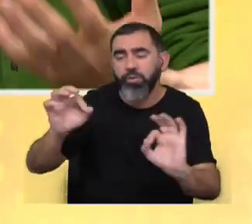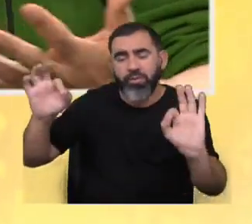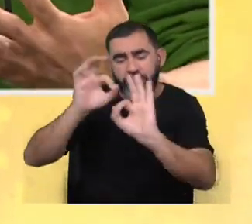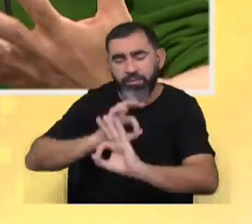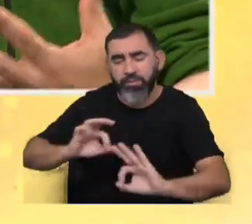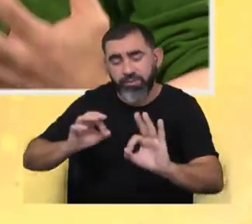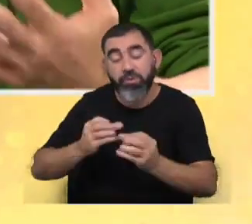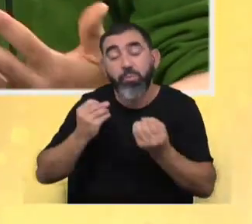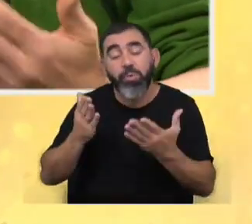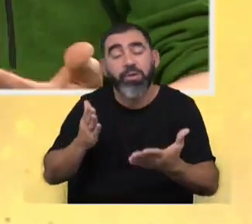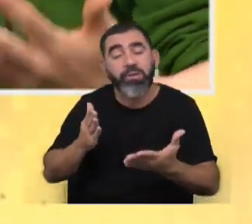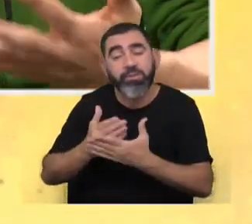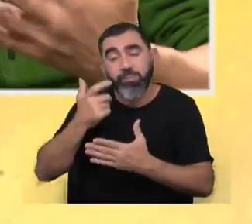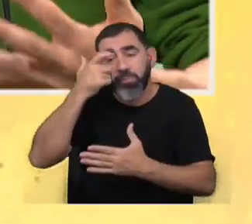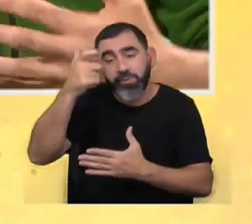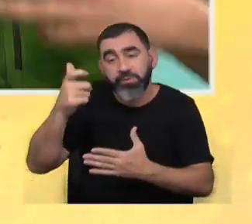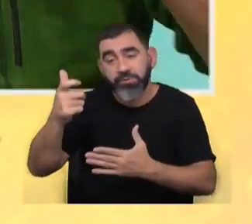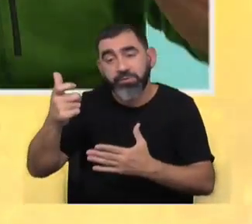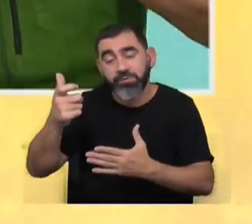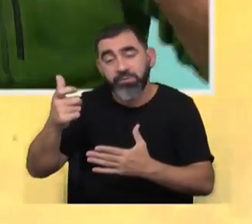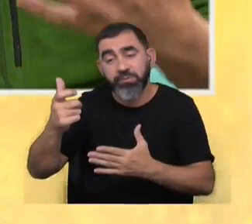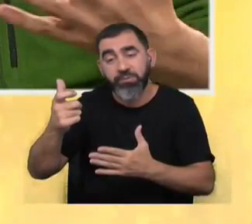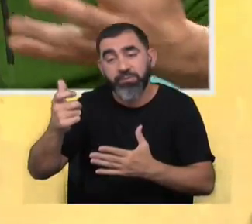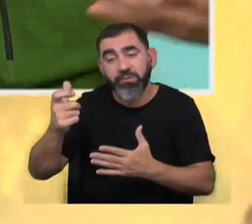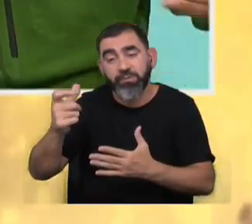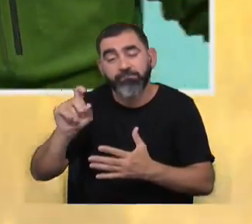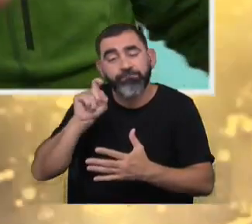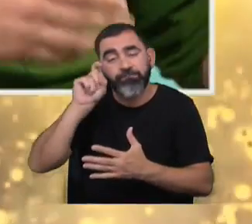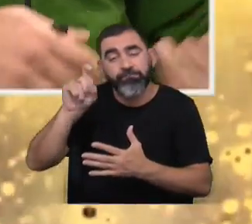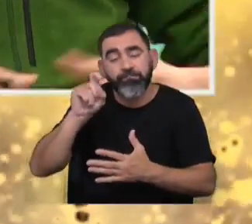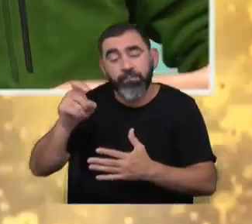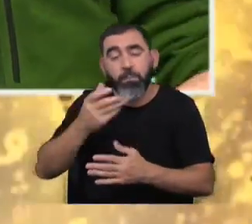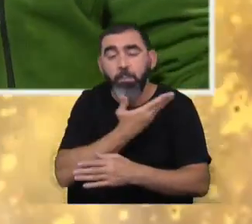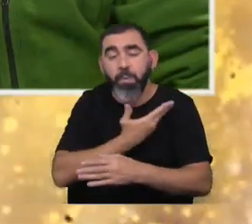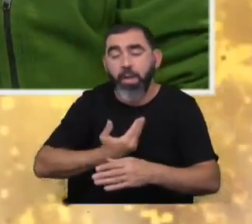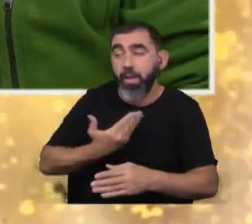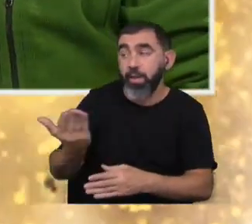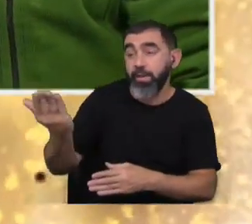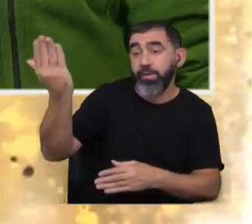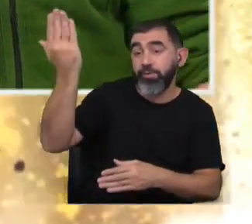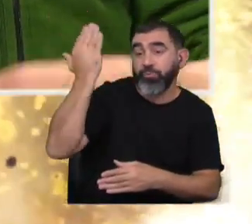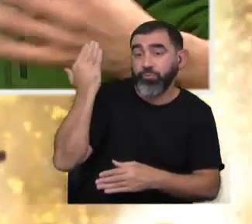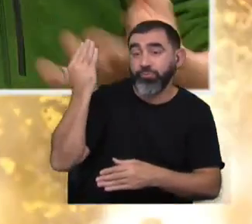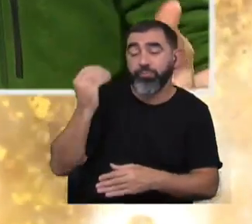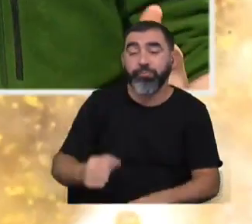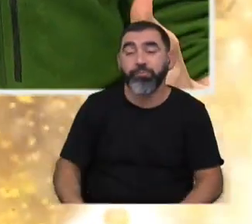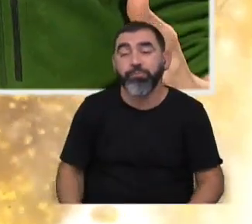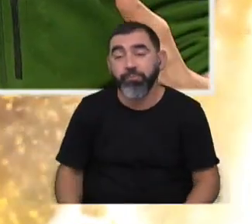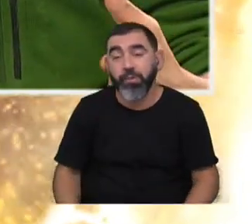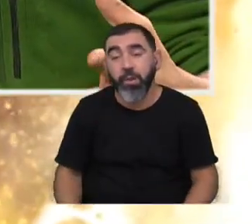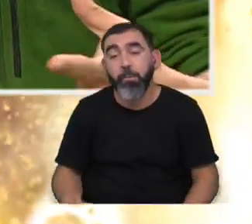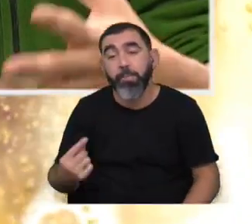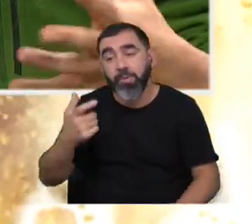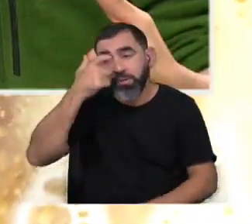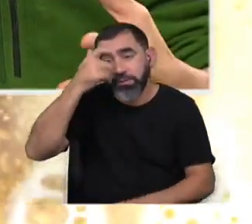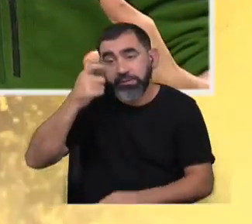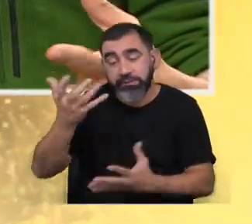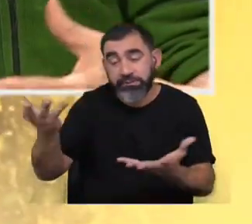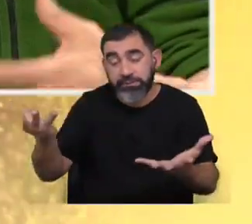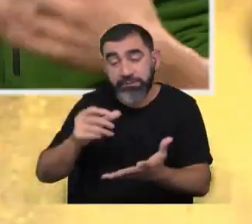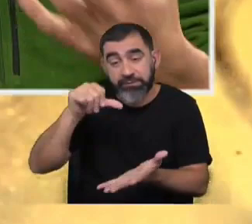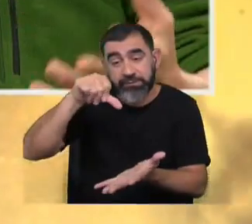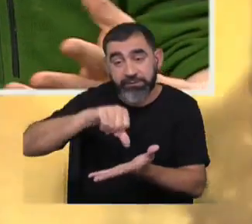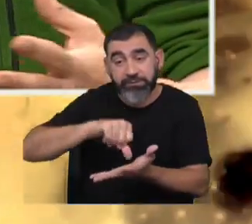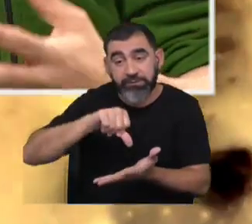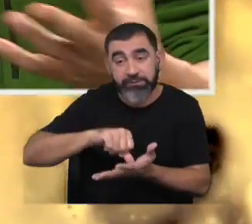porque siempre en la ciencia uno adora y reverencia a los maestros que estuvieron antes. Pero la explosión de la ciencia que hubo en nuestro